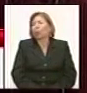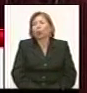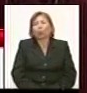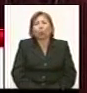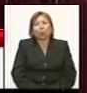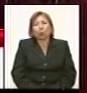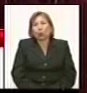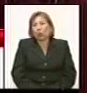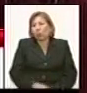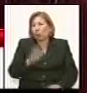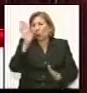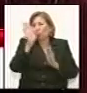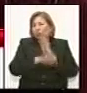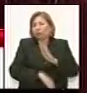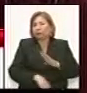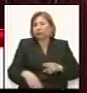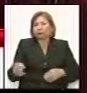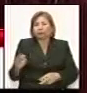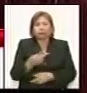es menos